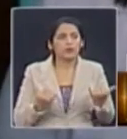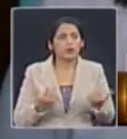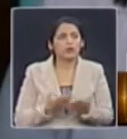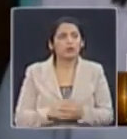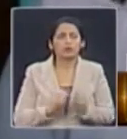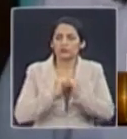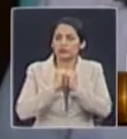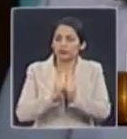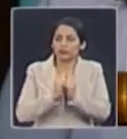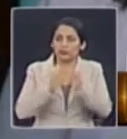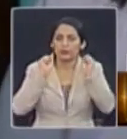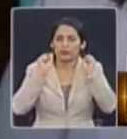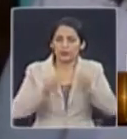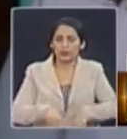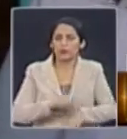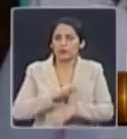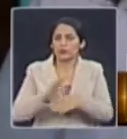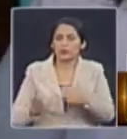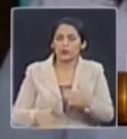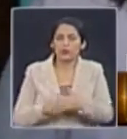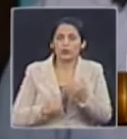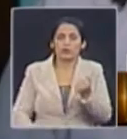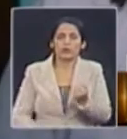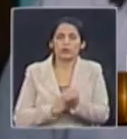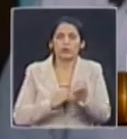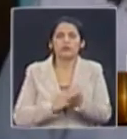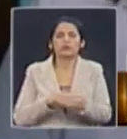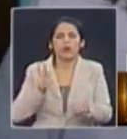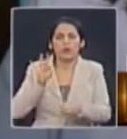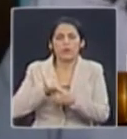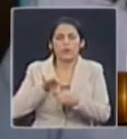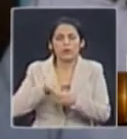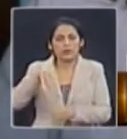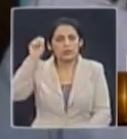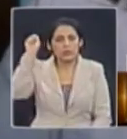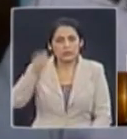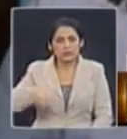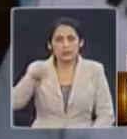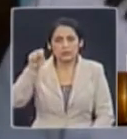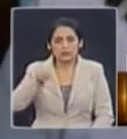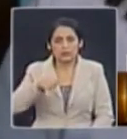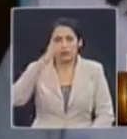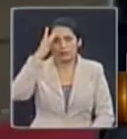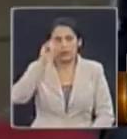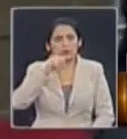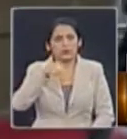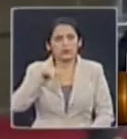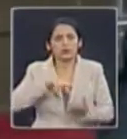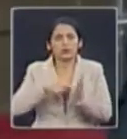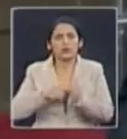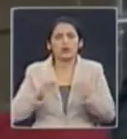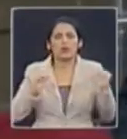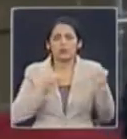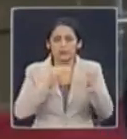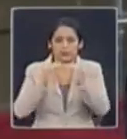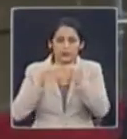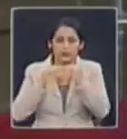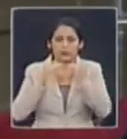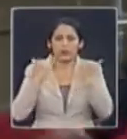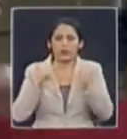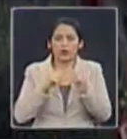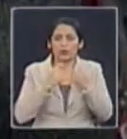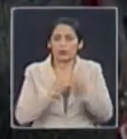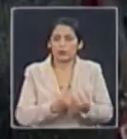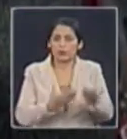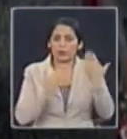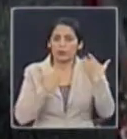esta militancia, que creemos en esta consulta popular como un mecanismo democrático. Por su parte, la facción